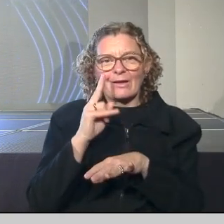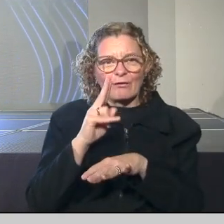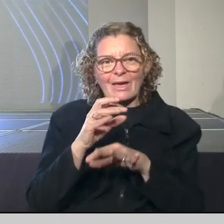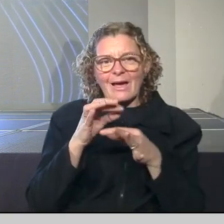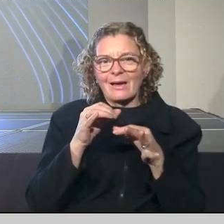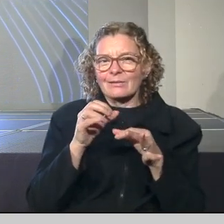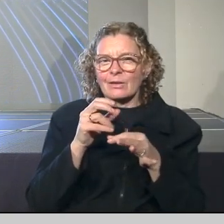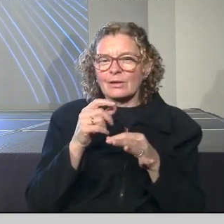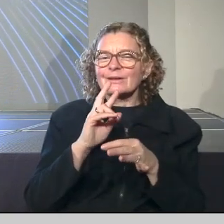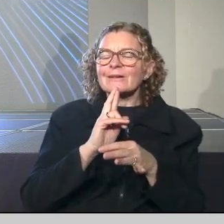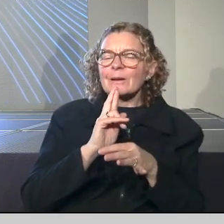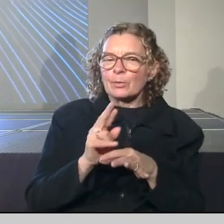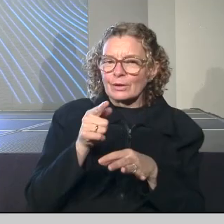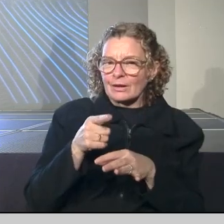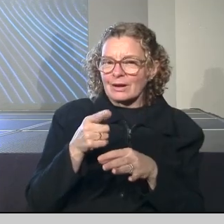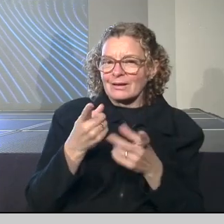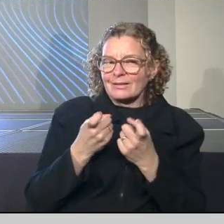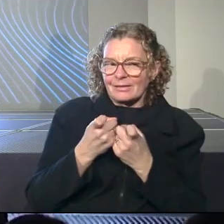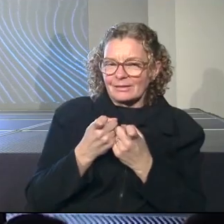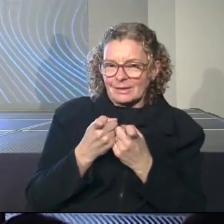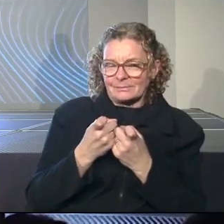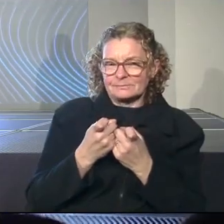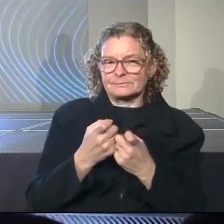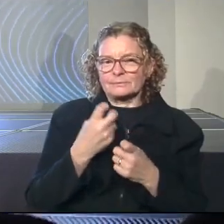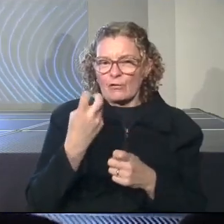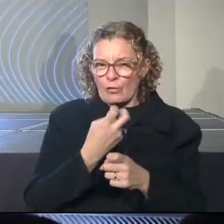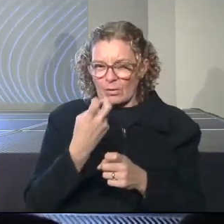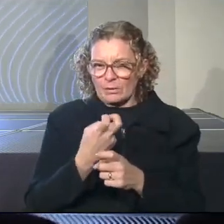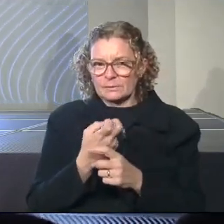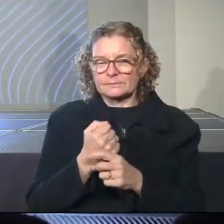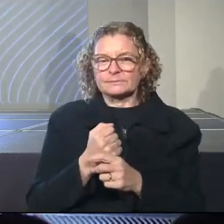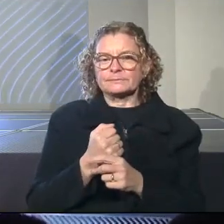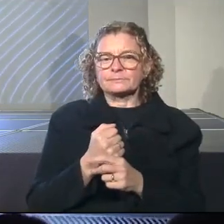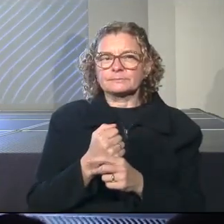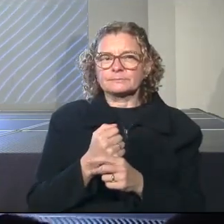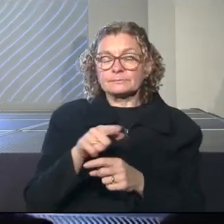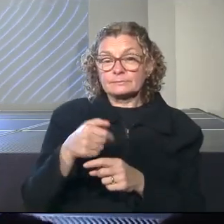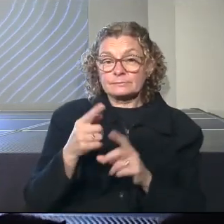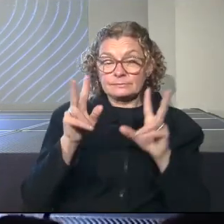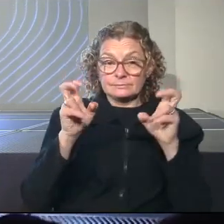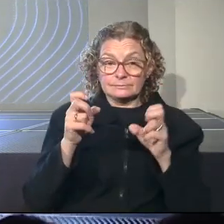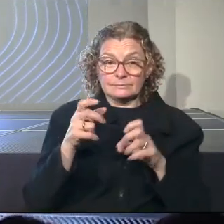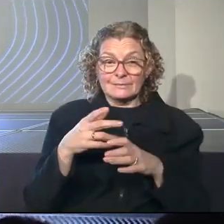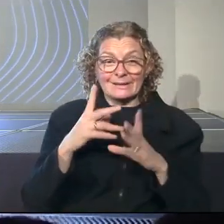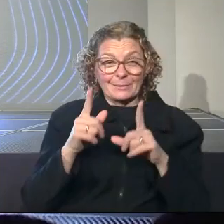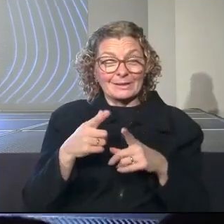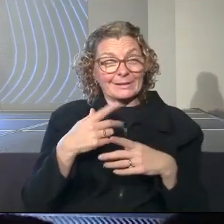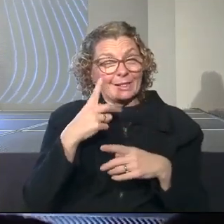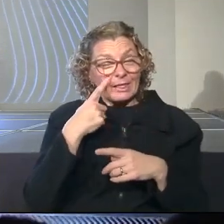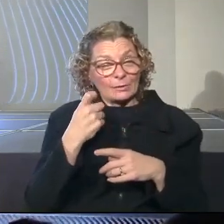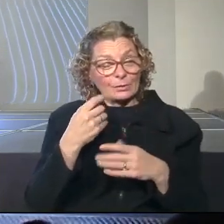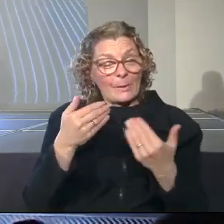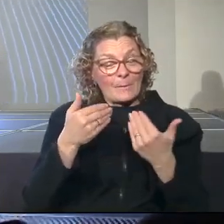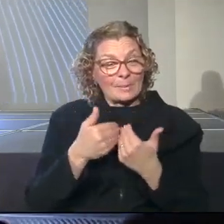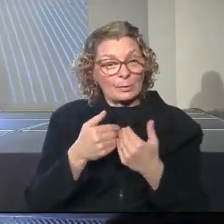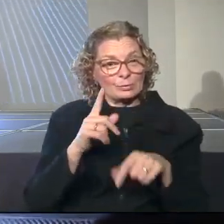pueda responder a lo que ese usuario está buscando. Otra cosa muy sensible en la gestión de las preguntas